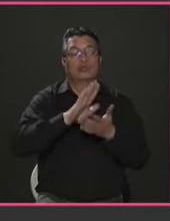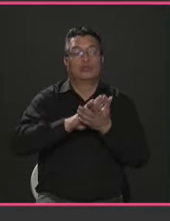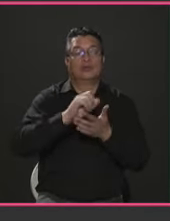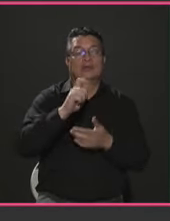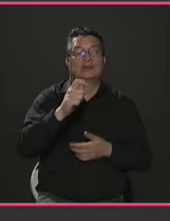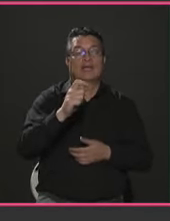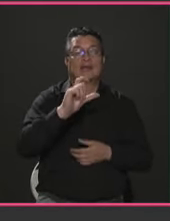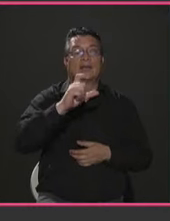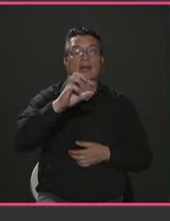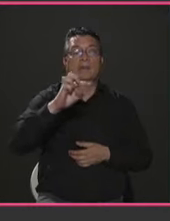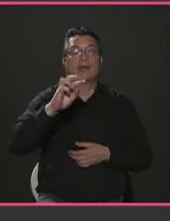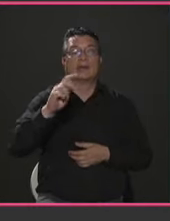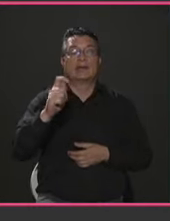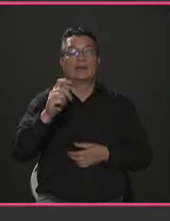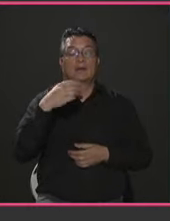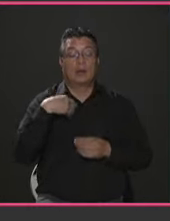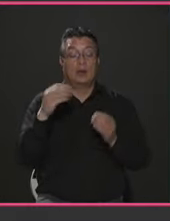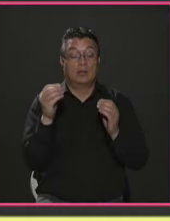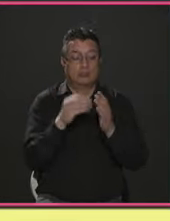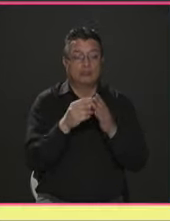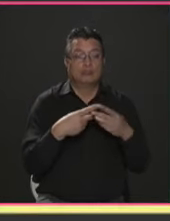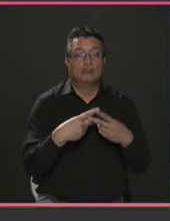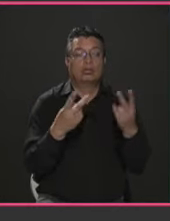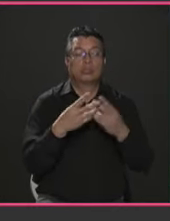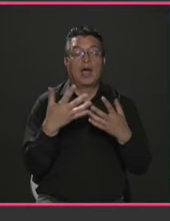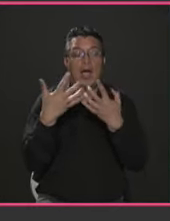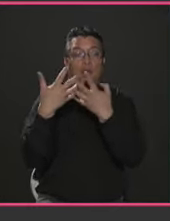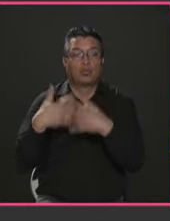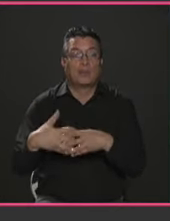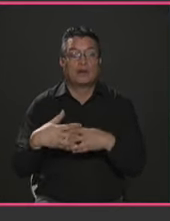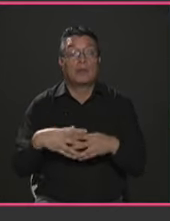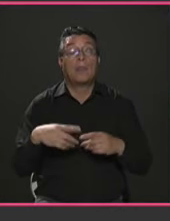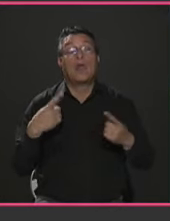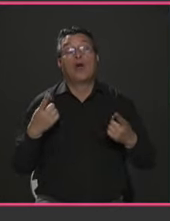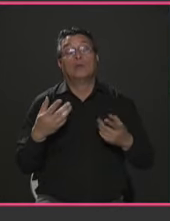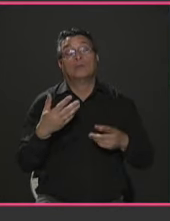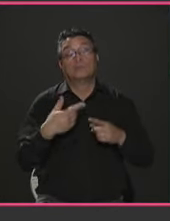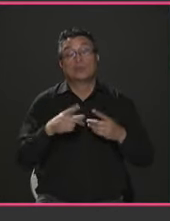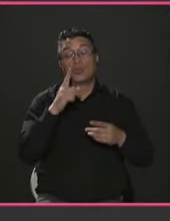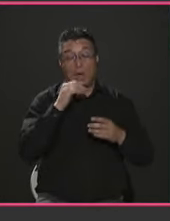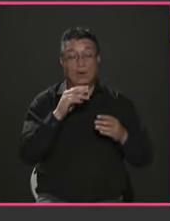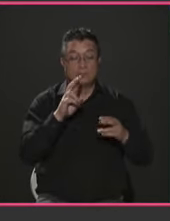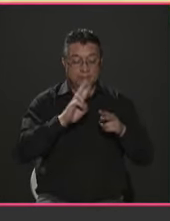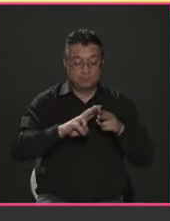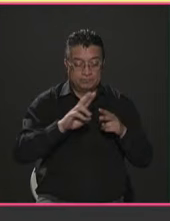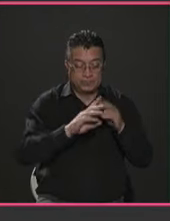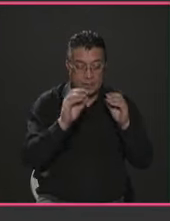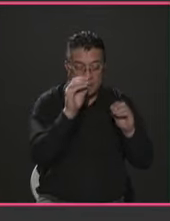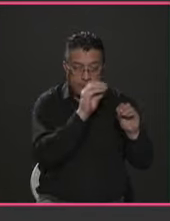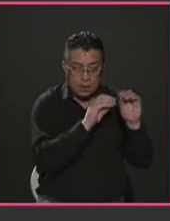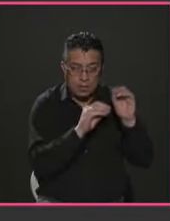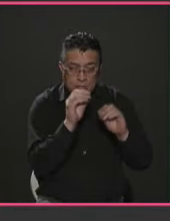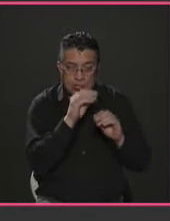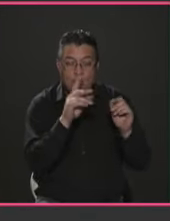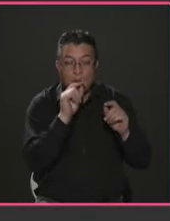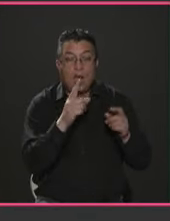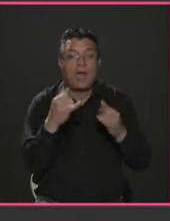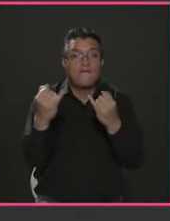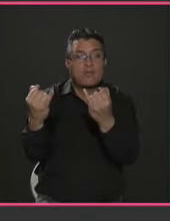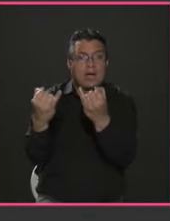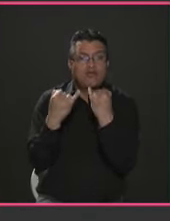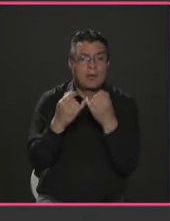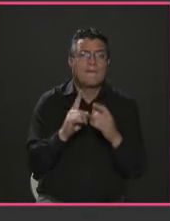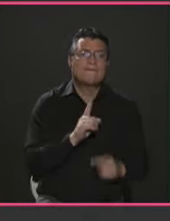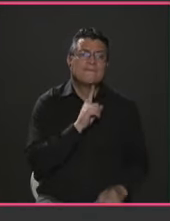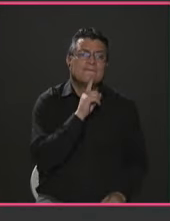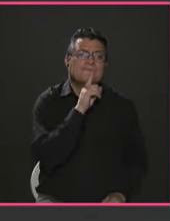otro para generar contenido automáticamente Y qué más eh tareas como eh curar O sea qué pasa cuando la información que viene no es perfecta